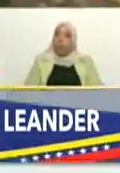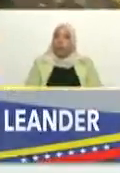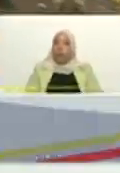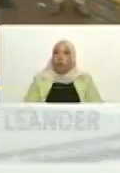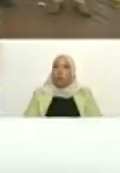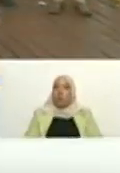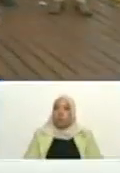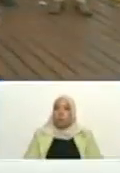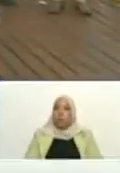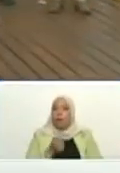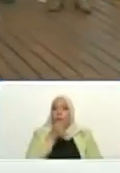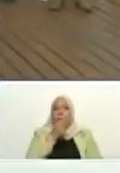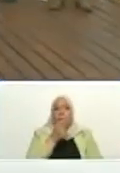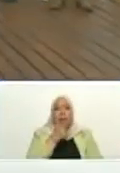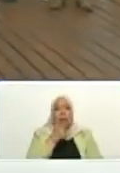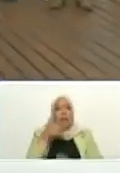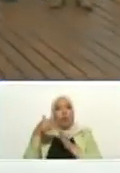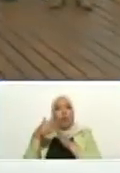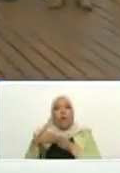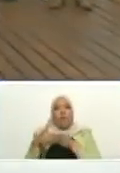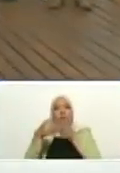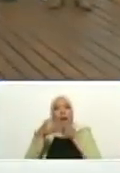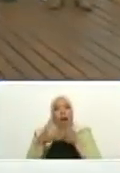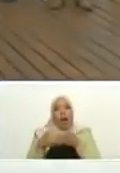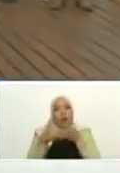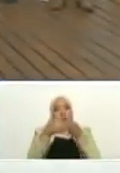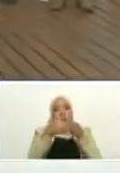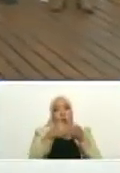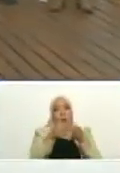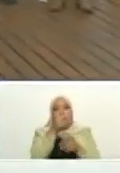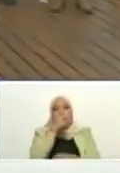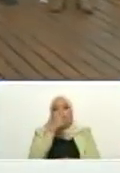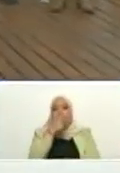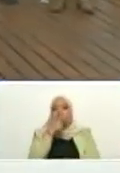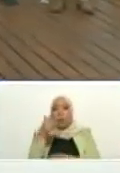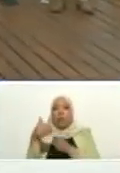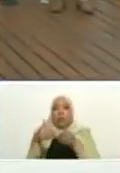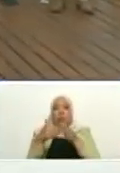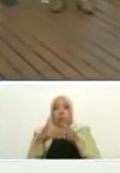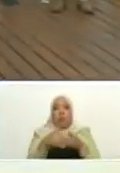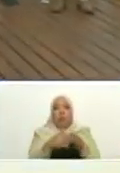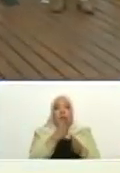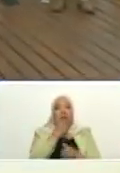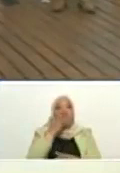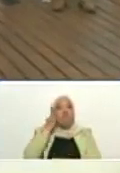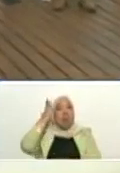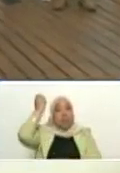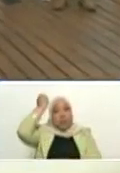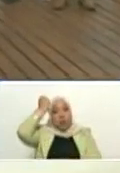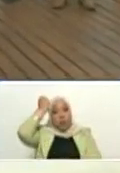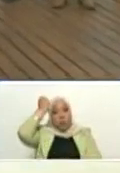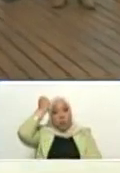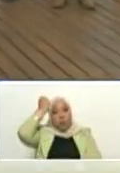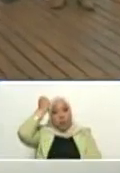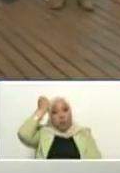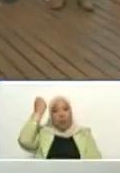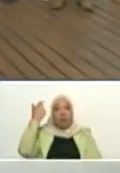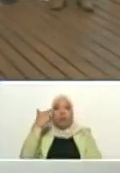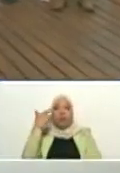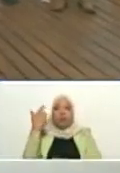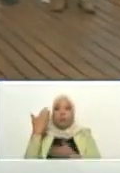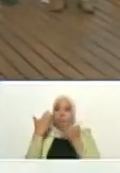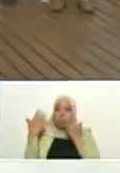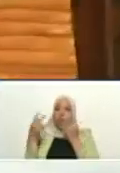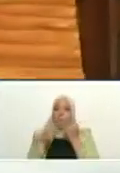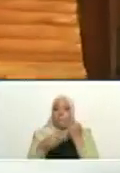Aplauso vale a la belleza del barco Leander, el barco de Francisco de Miranda, allá en su parque,